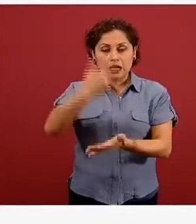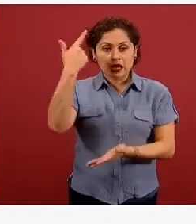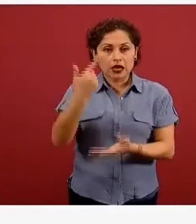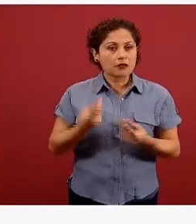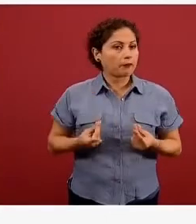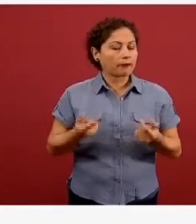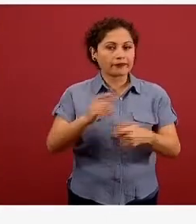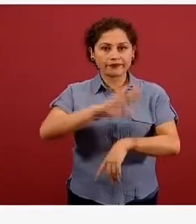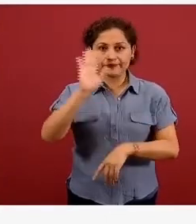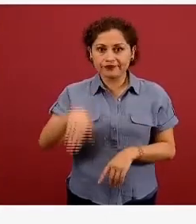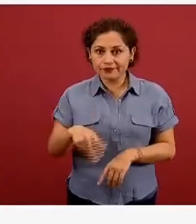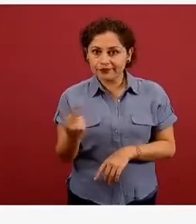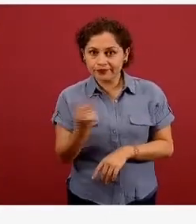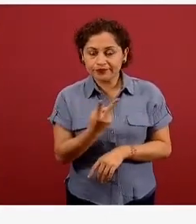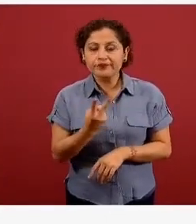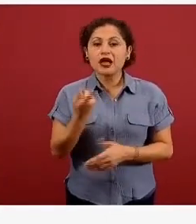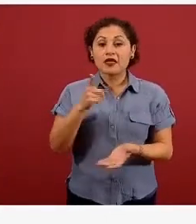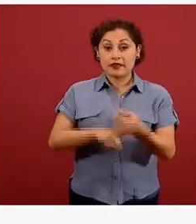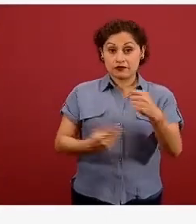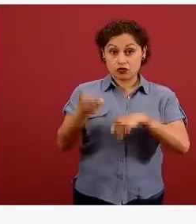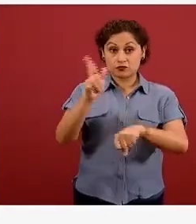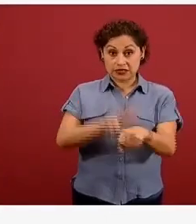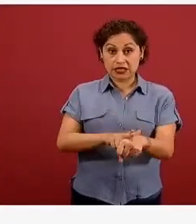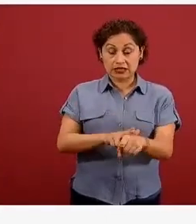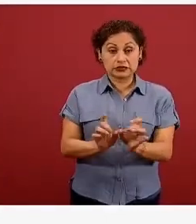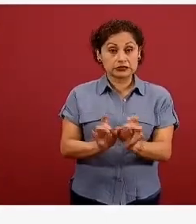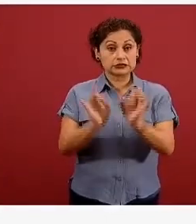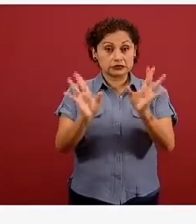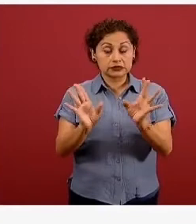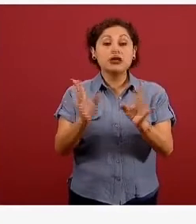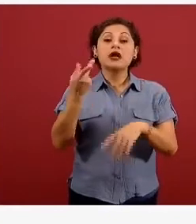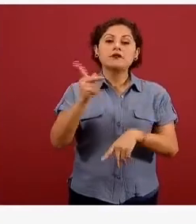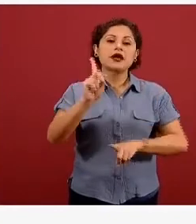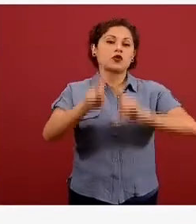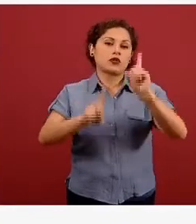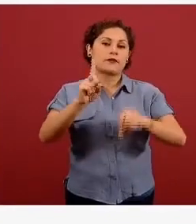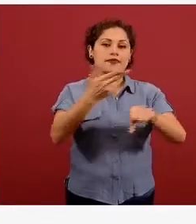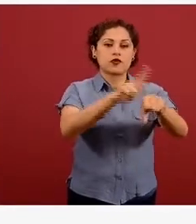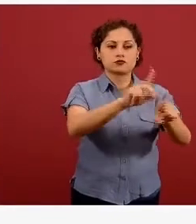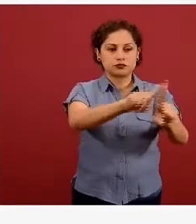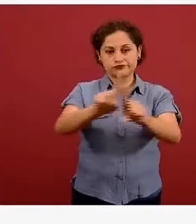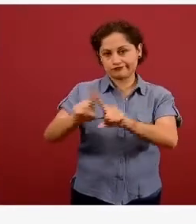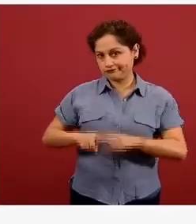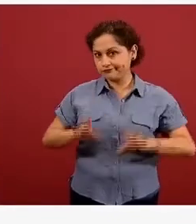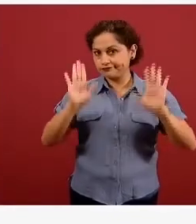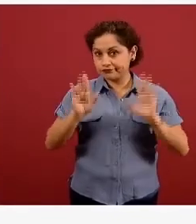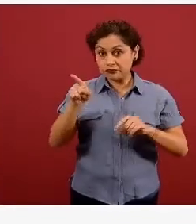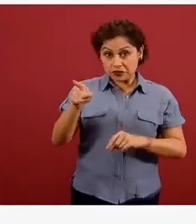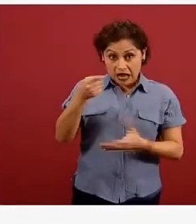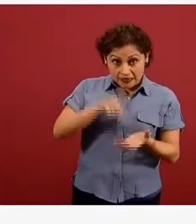muy acelerada en las unidades de salud varía de lugar a lugar. Pero esto sí nos lleva a un mensaje nuevamente de